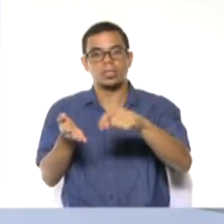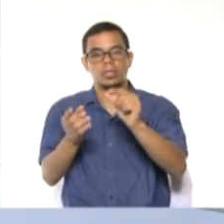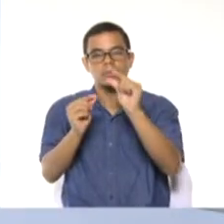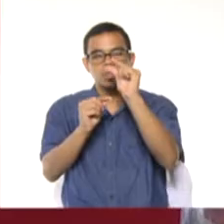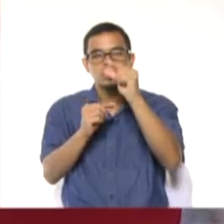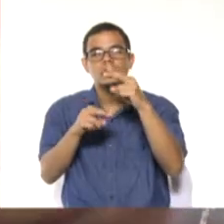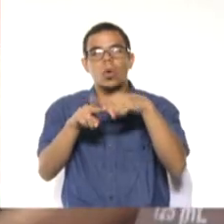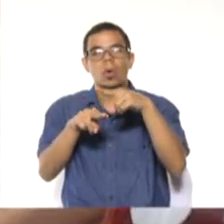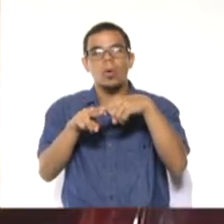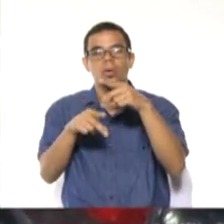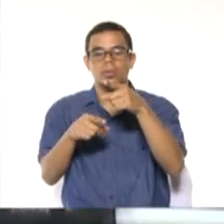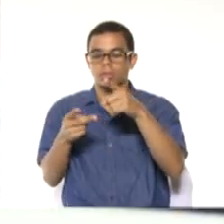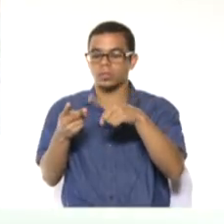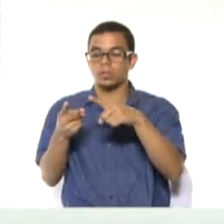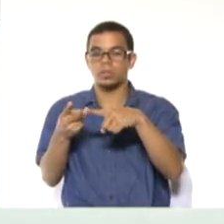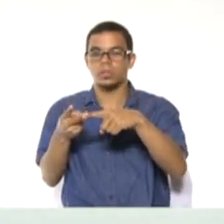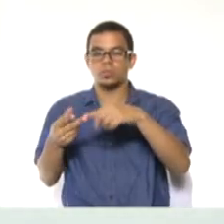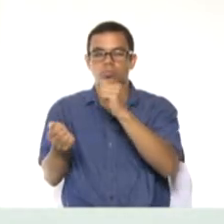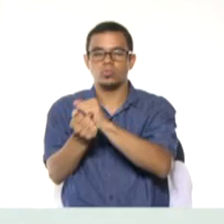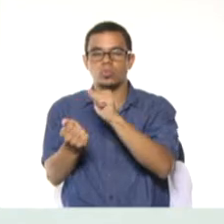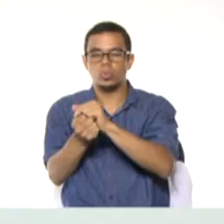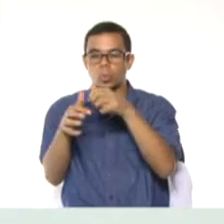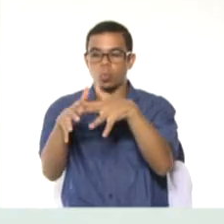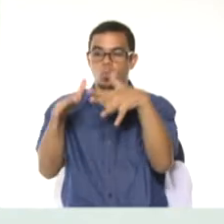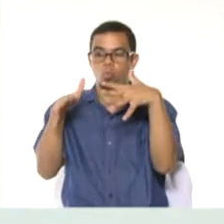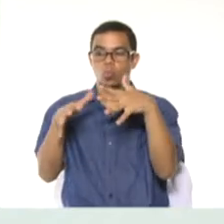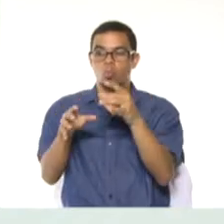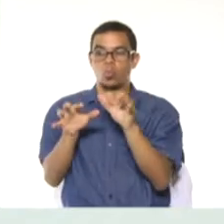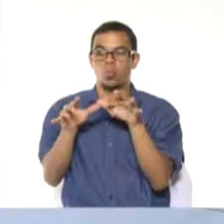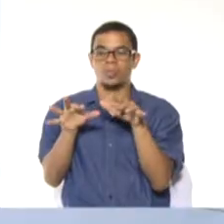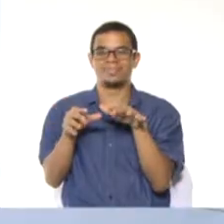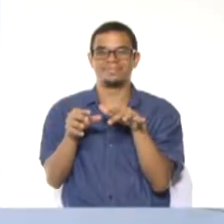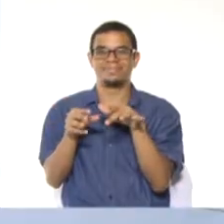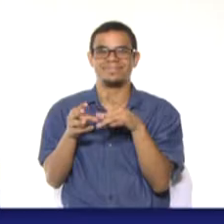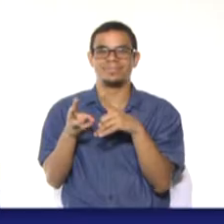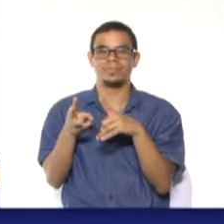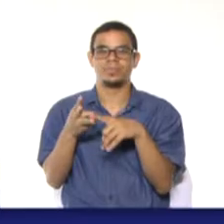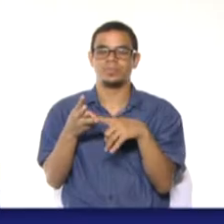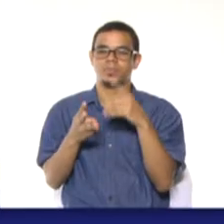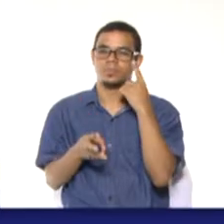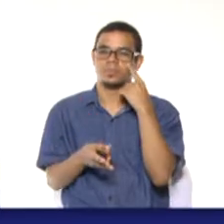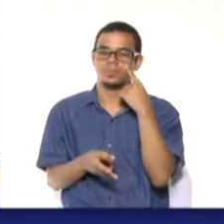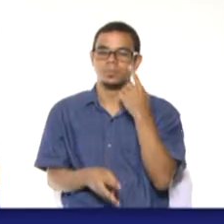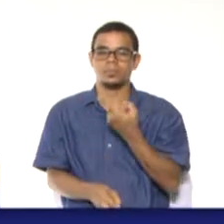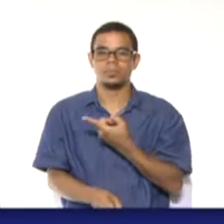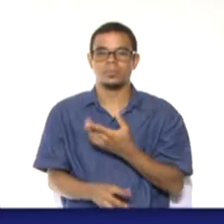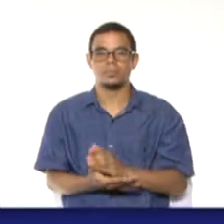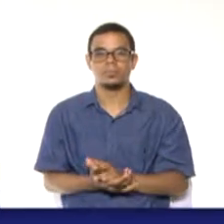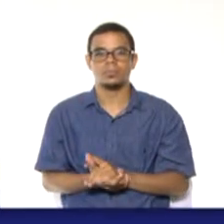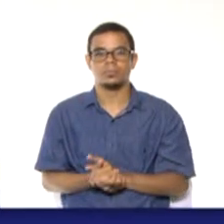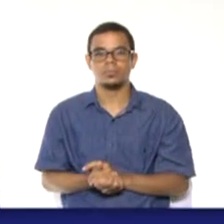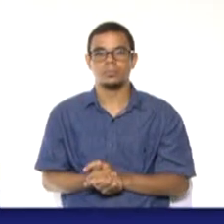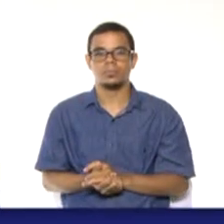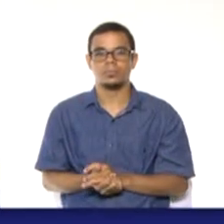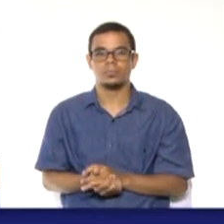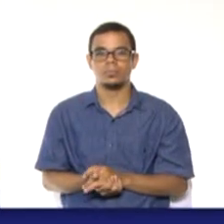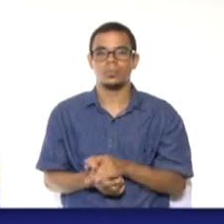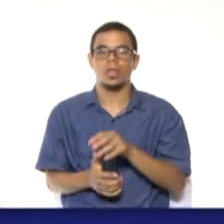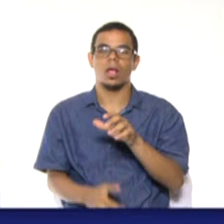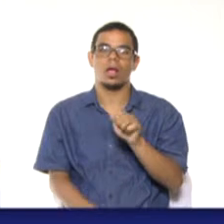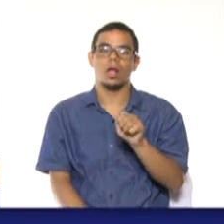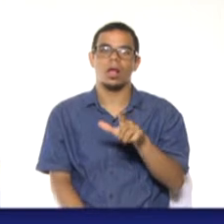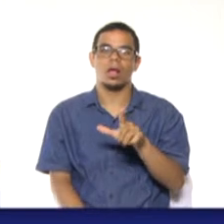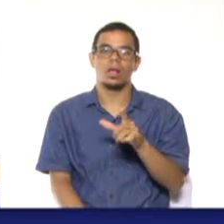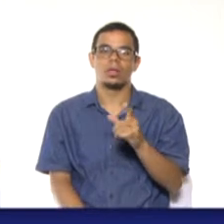de diamante, y también otras que tenemos a continuación en pantalla, son los alótropos de carbono, donde